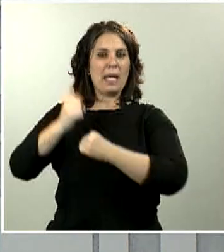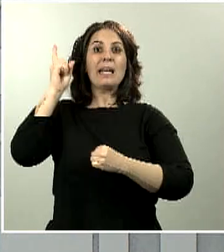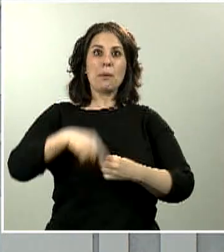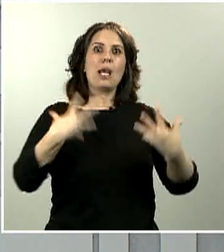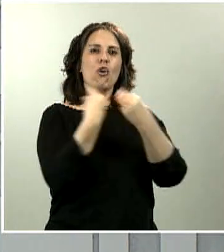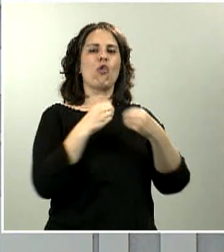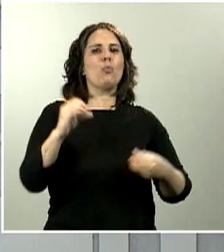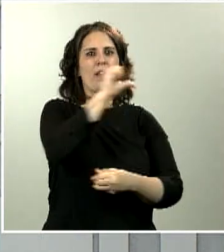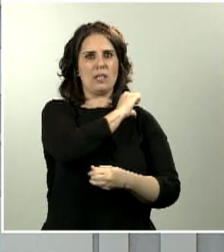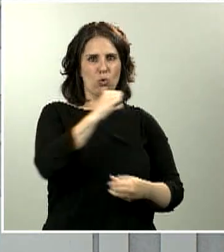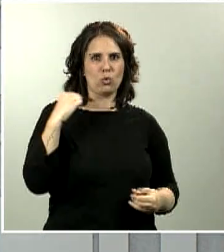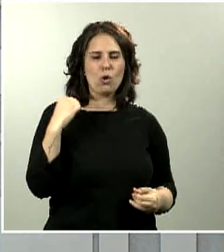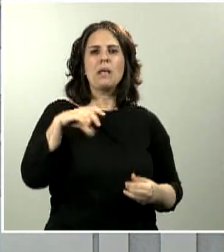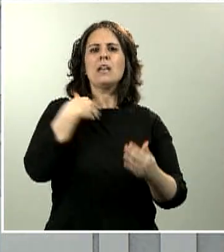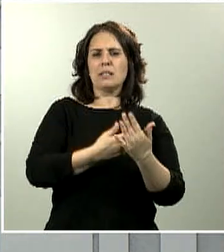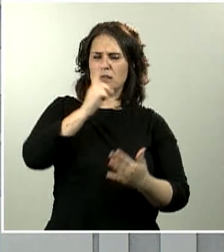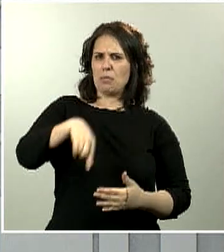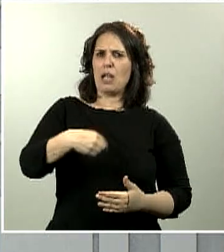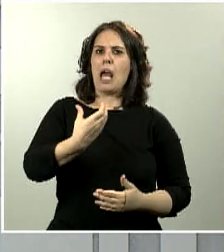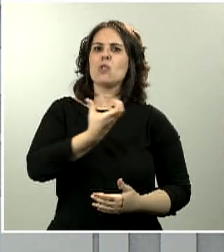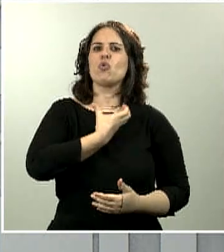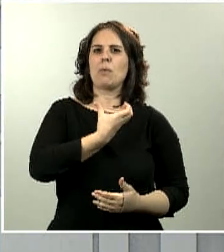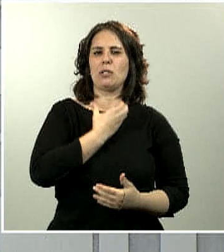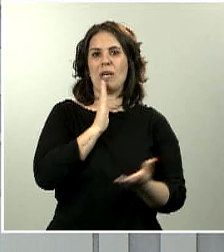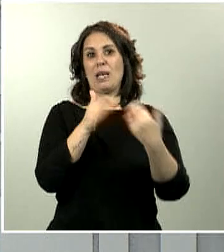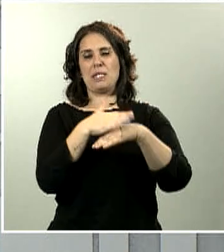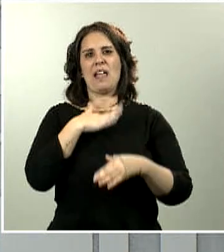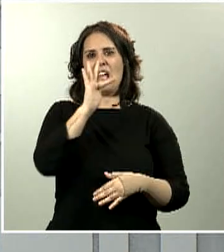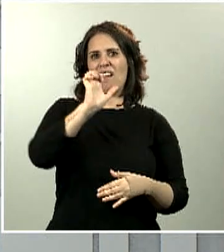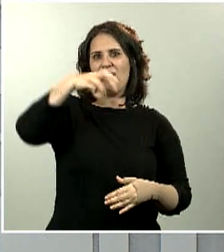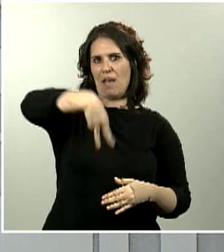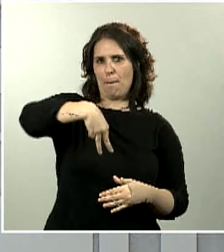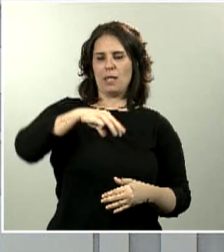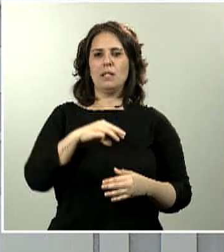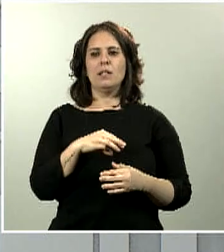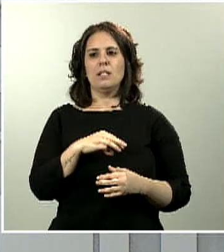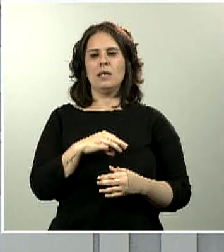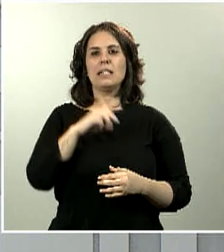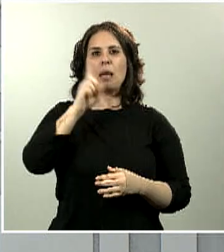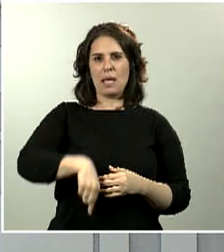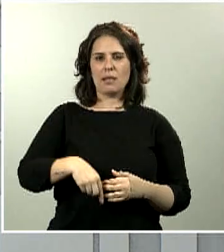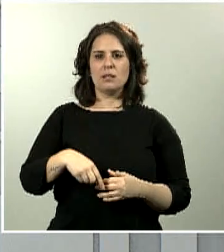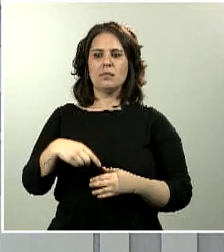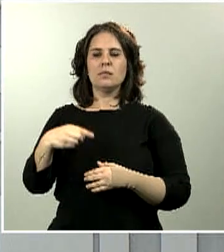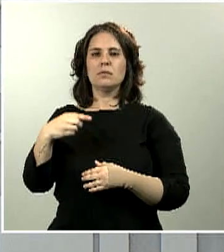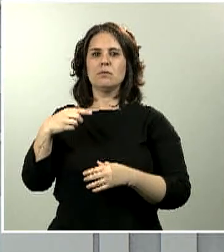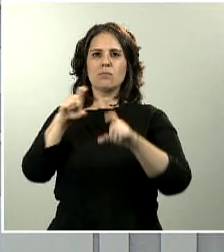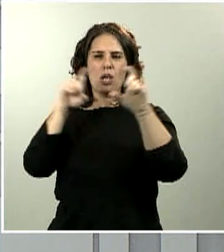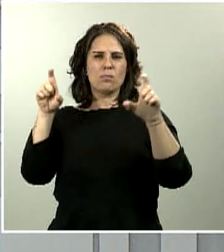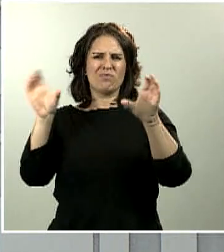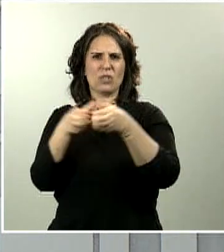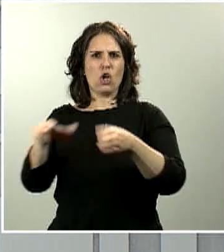los ayuntamientos a través de la FEN e igualmente con el diálogo social, con la patronal y con los sindicatos. Y quería decirle